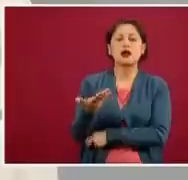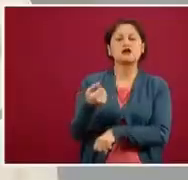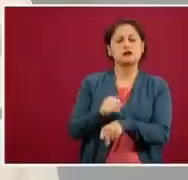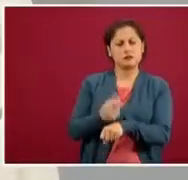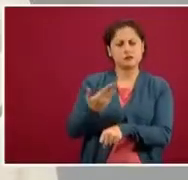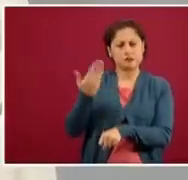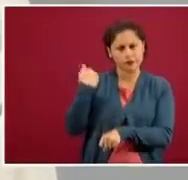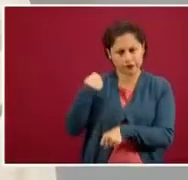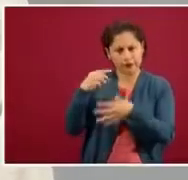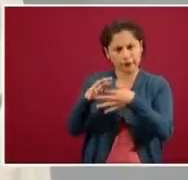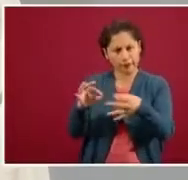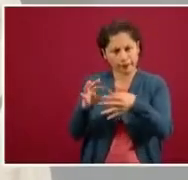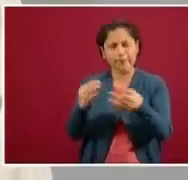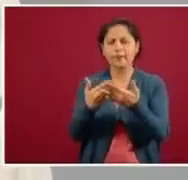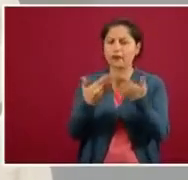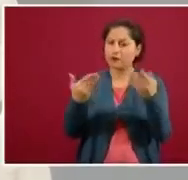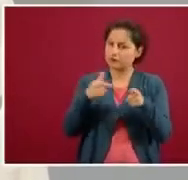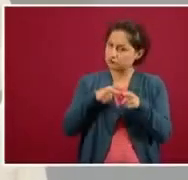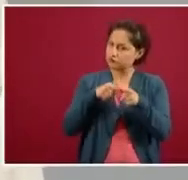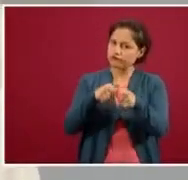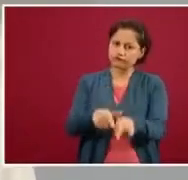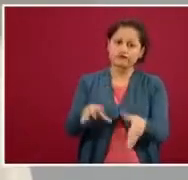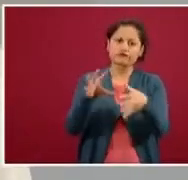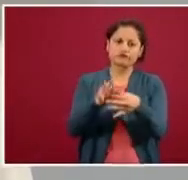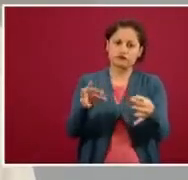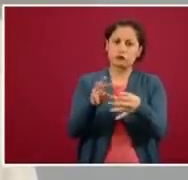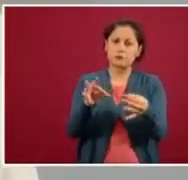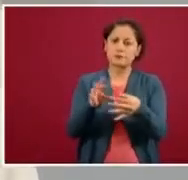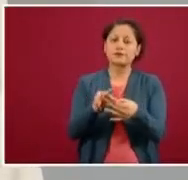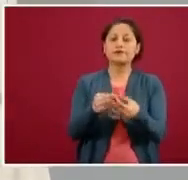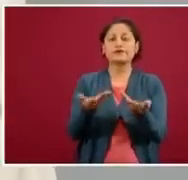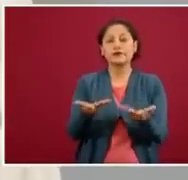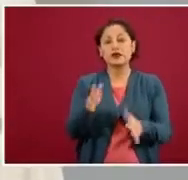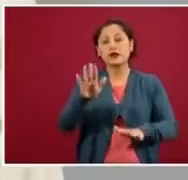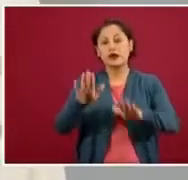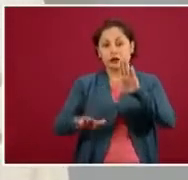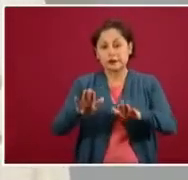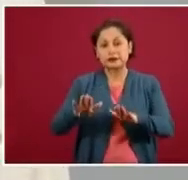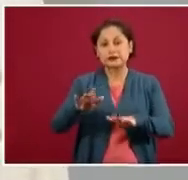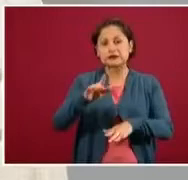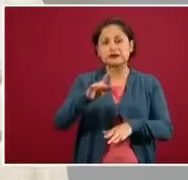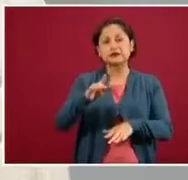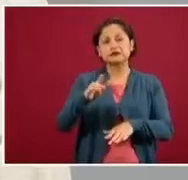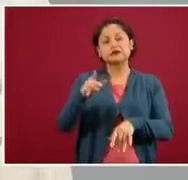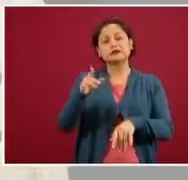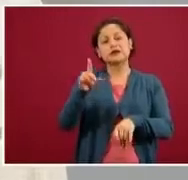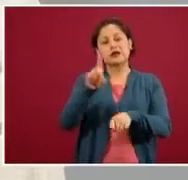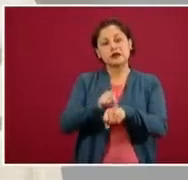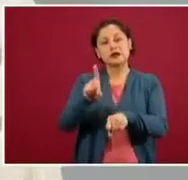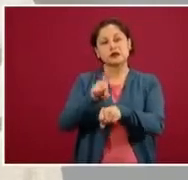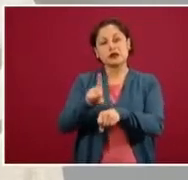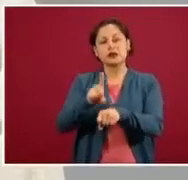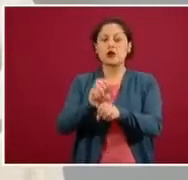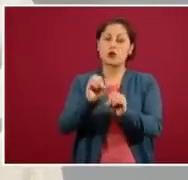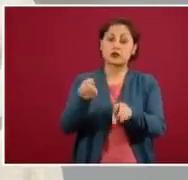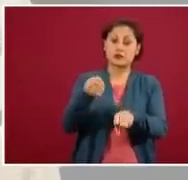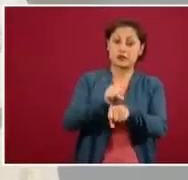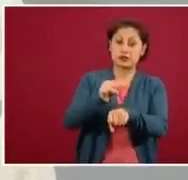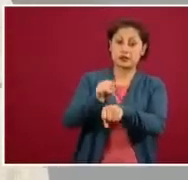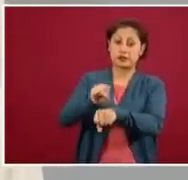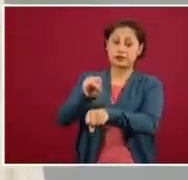con gusto lo vamos a ir explicando. Puede ser que los días que actualizamos las estimaciones, que es cada semana,